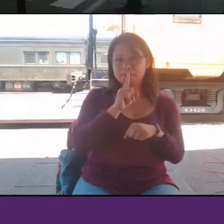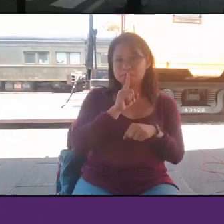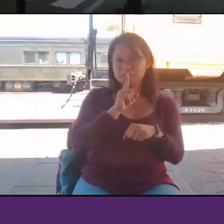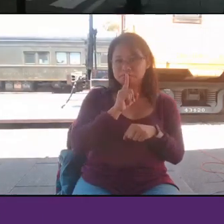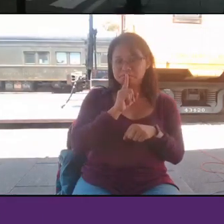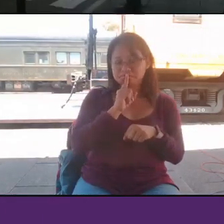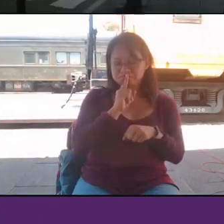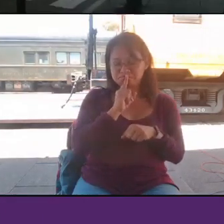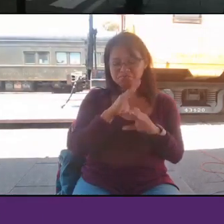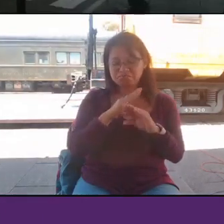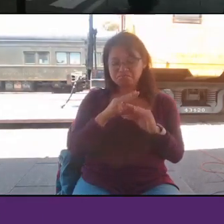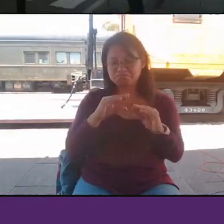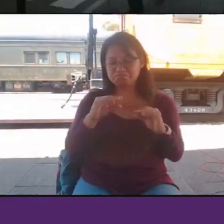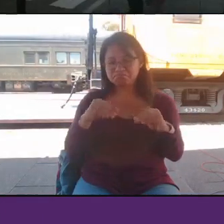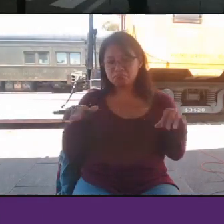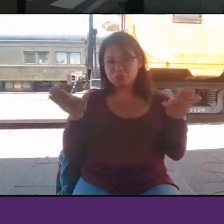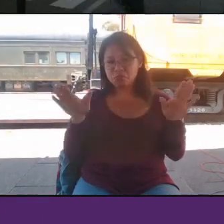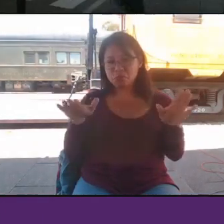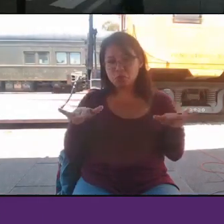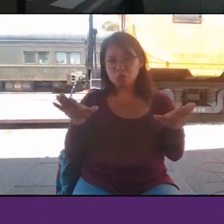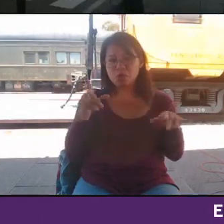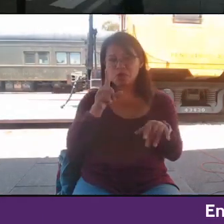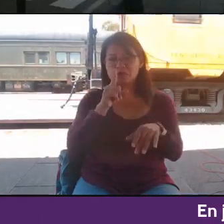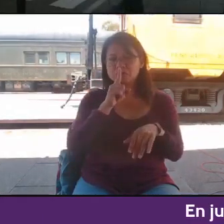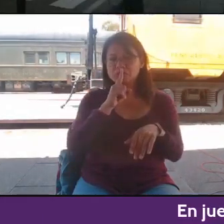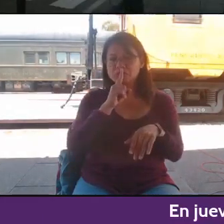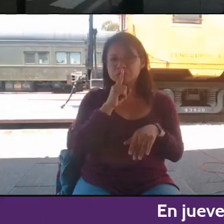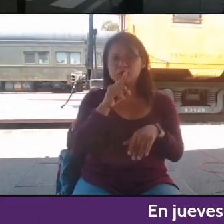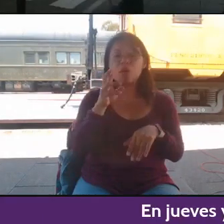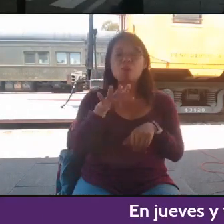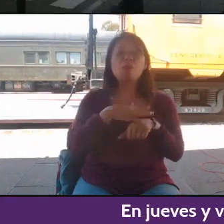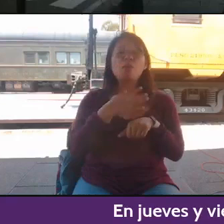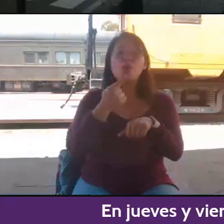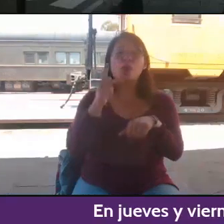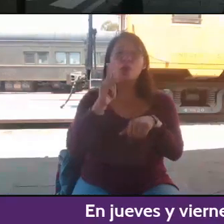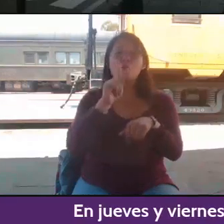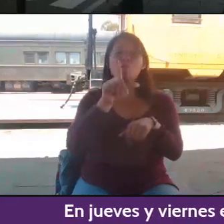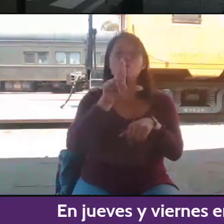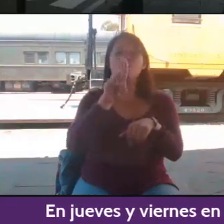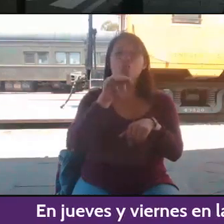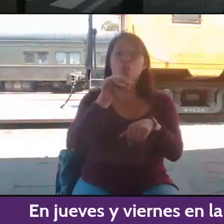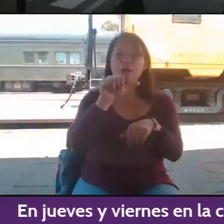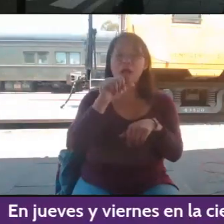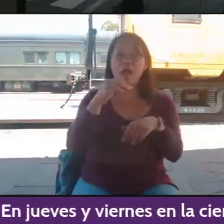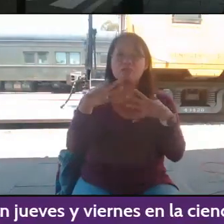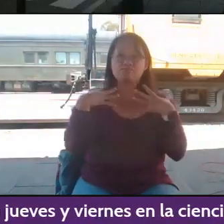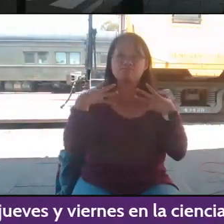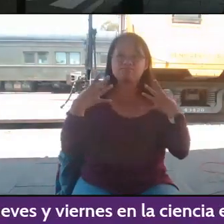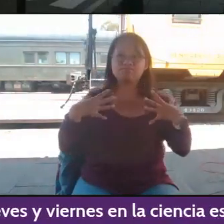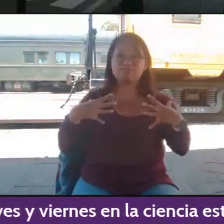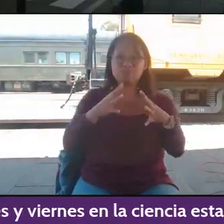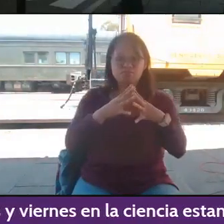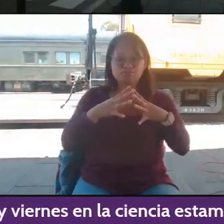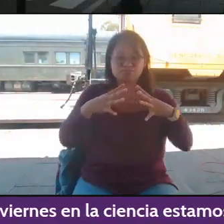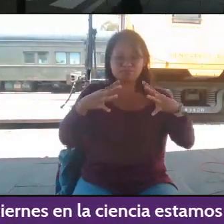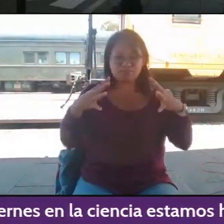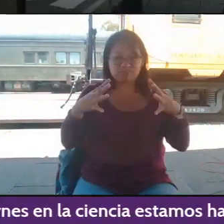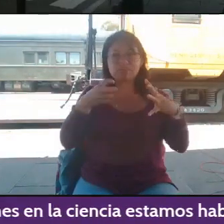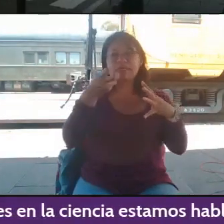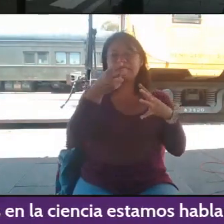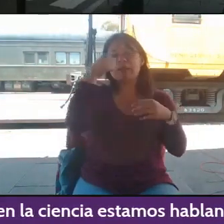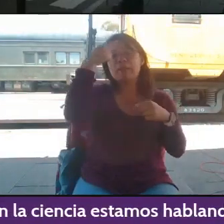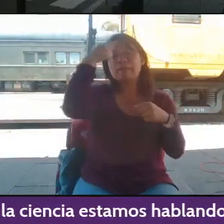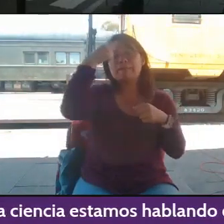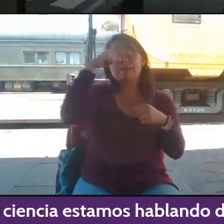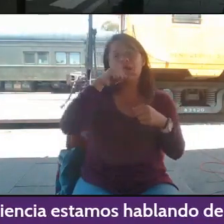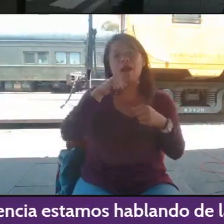Vuela prácticamente sin hacer ruido. Sus plumas están adaptadas, eso de que sean tan esponjositos, y es parte de esa adaptación que tienen las plumas